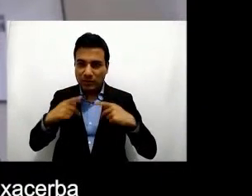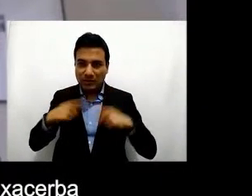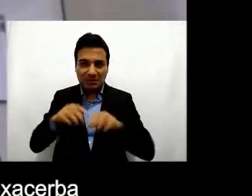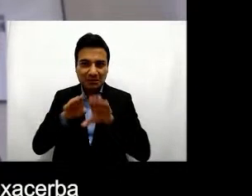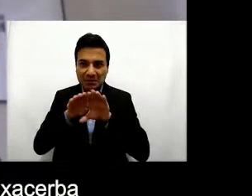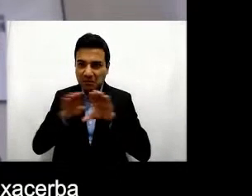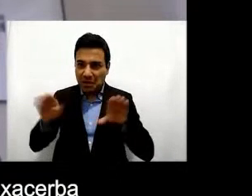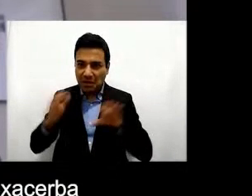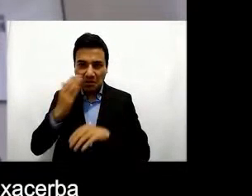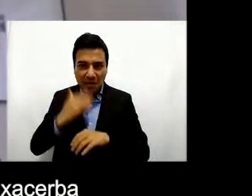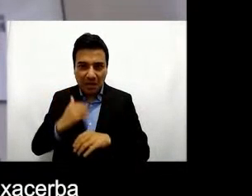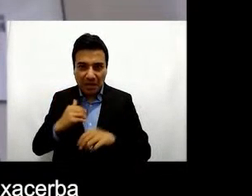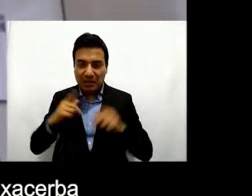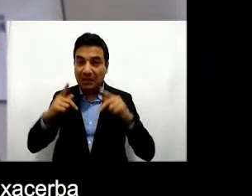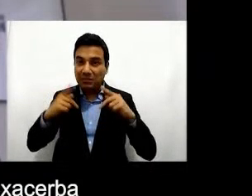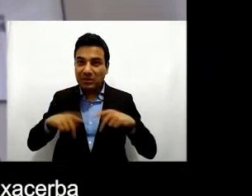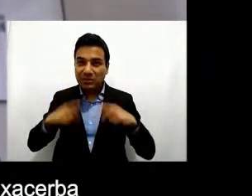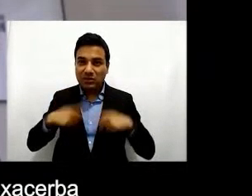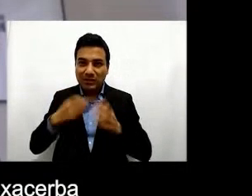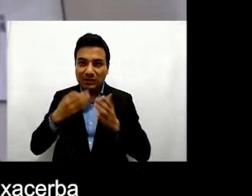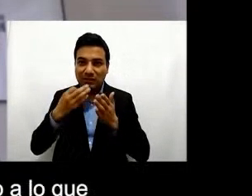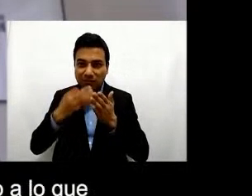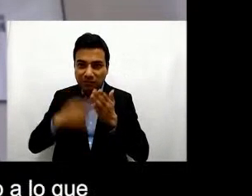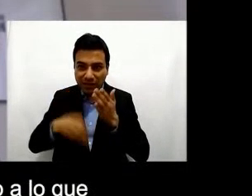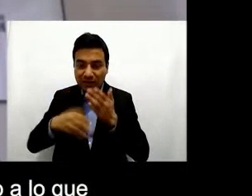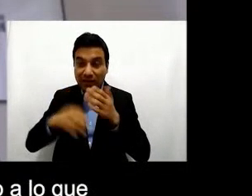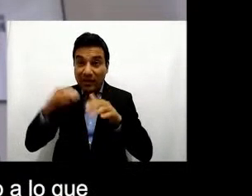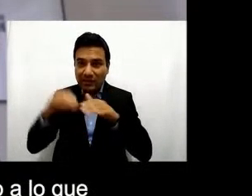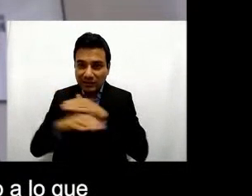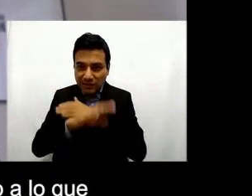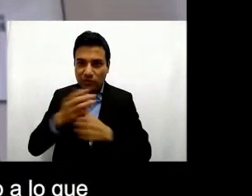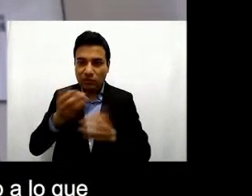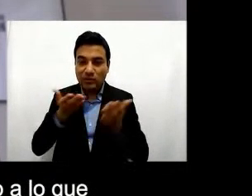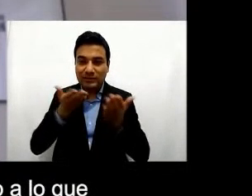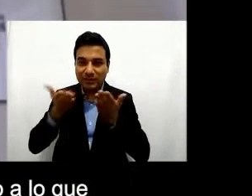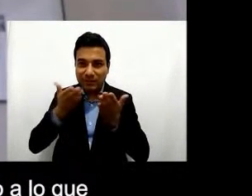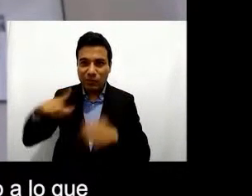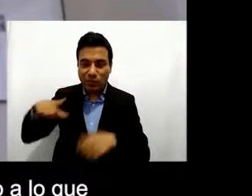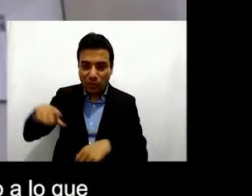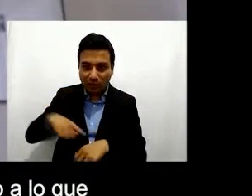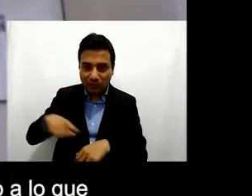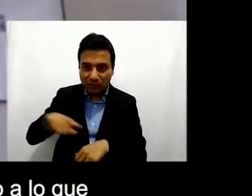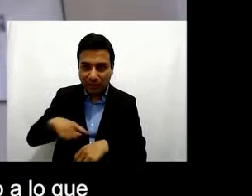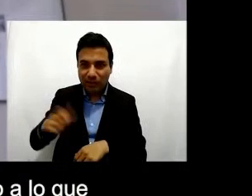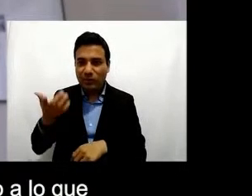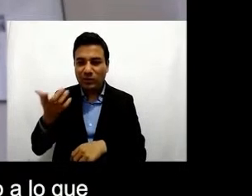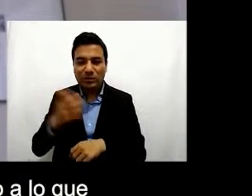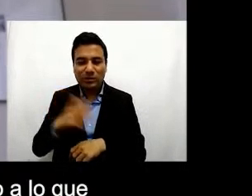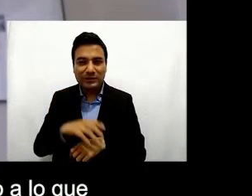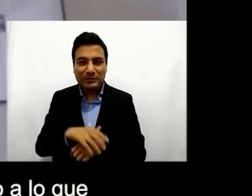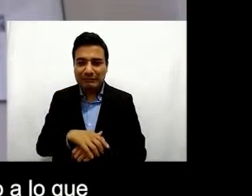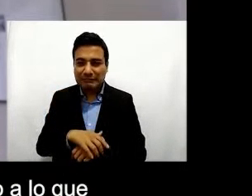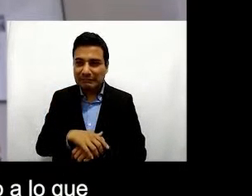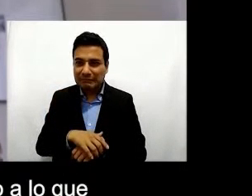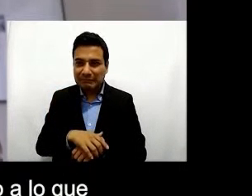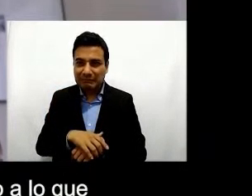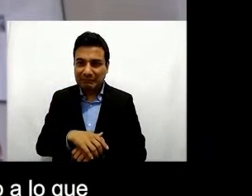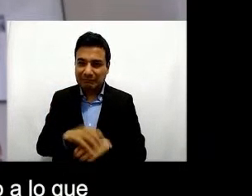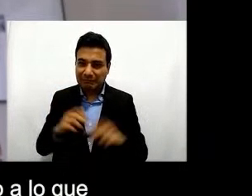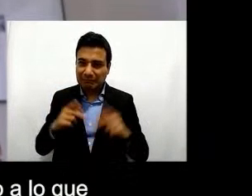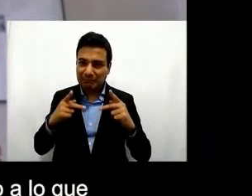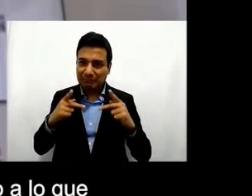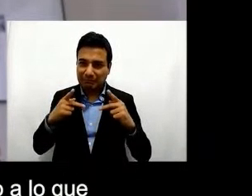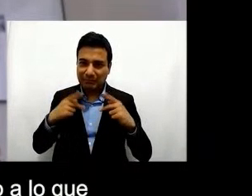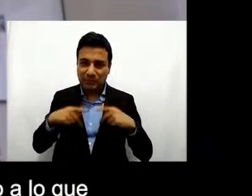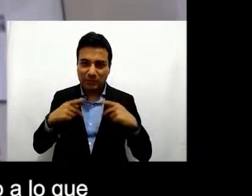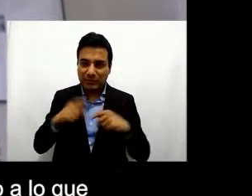públicos. Todo esto se exacerba de una forma muy extrema en función de cómo se vive la pandemia, por aquello a